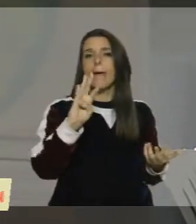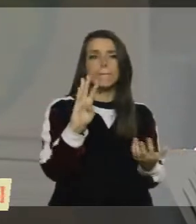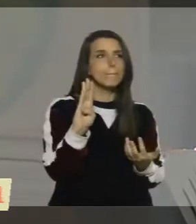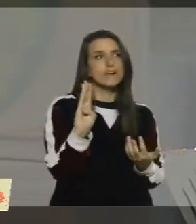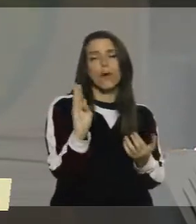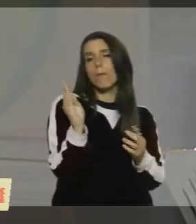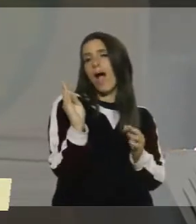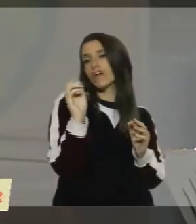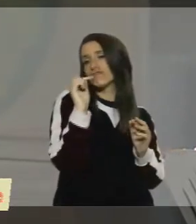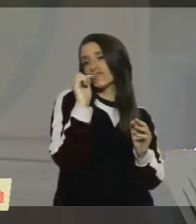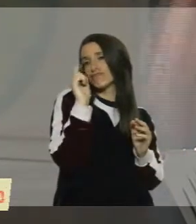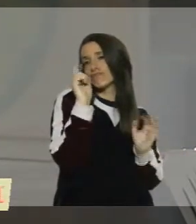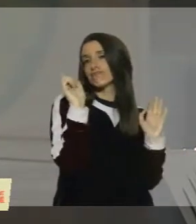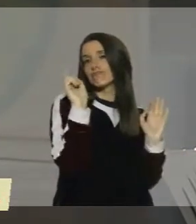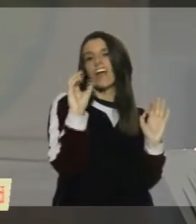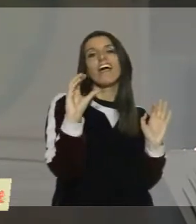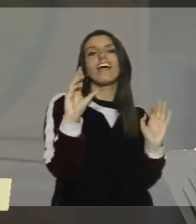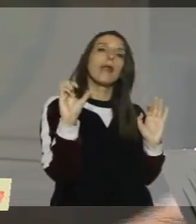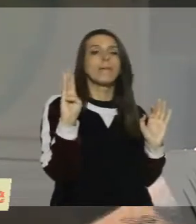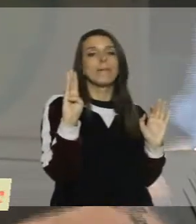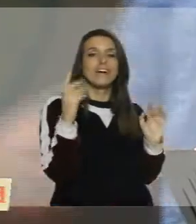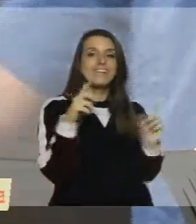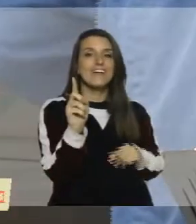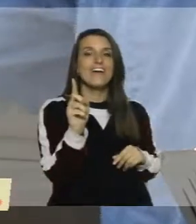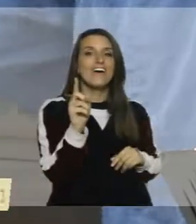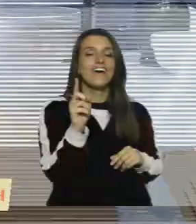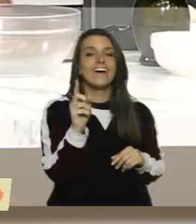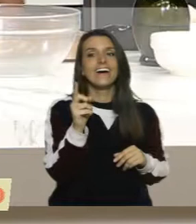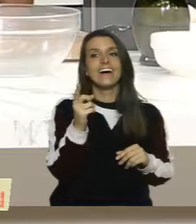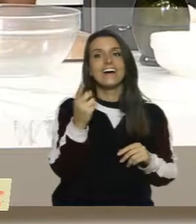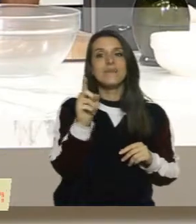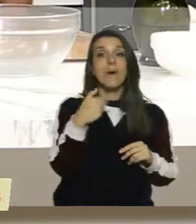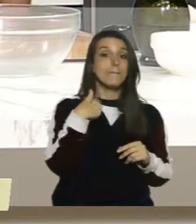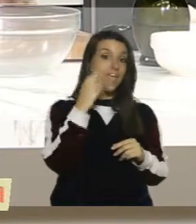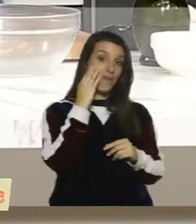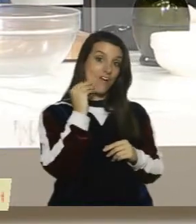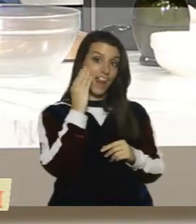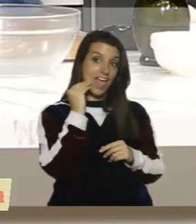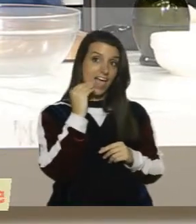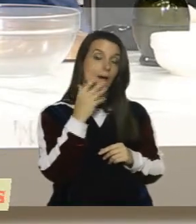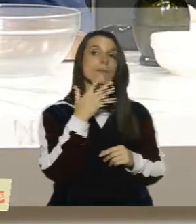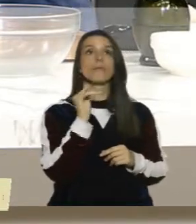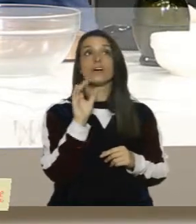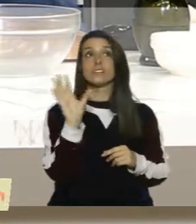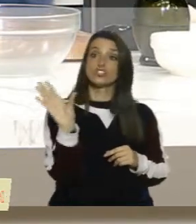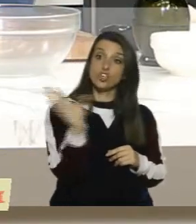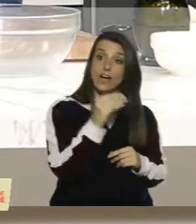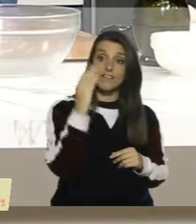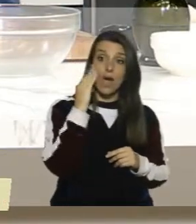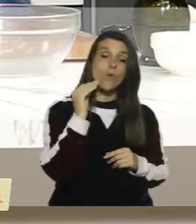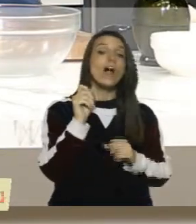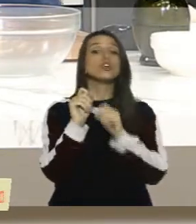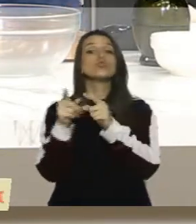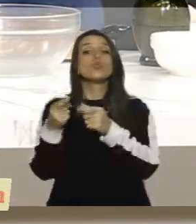más top. Sí, el frilloa, claro, pero siempre tiene que quedar pero como... Pero claro, mi abuela, por ejemplo, y todas las abuelas creo de París deben tener su